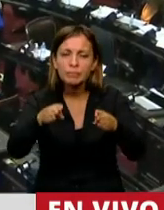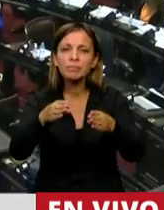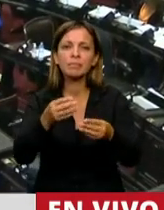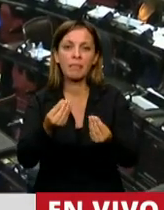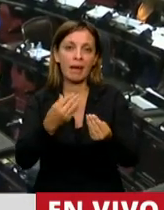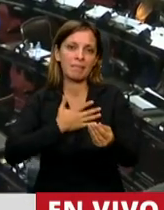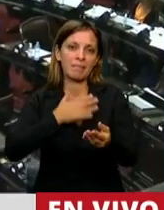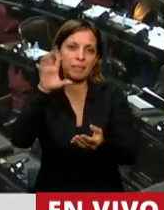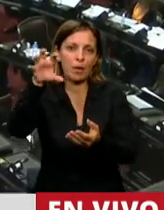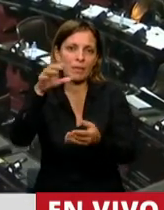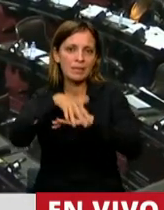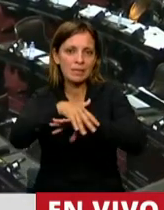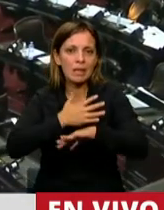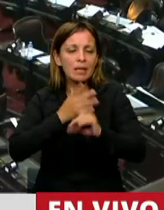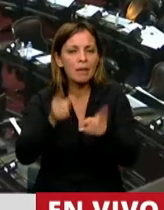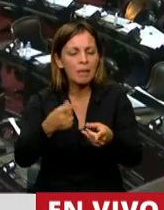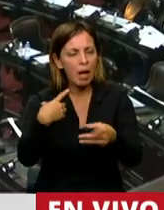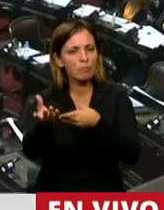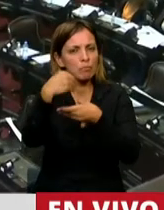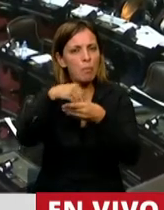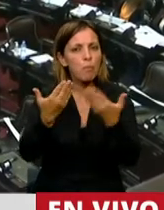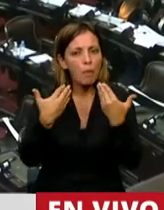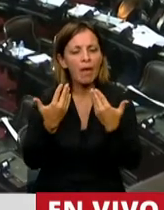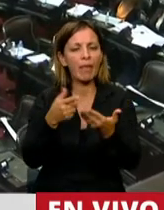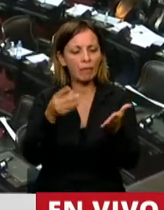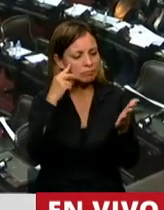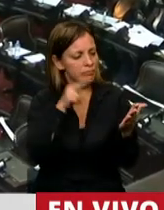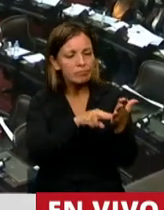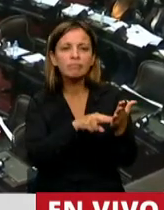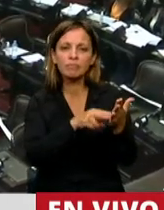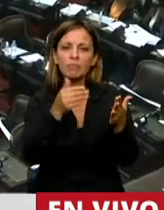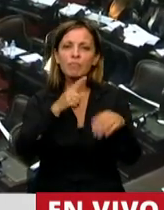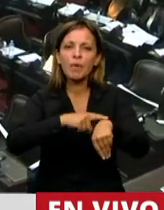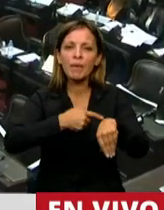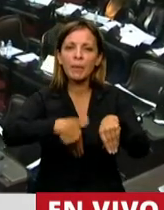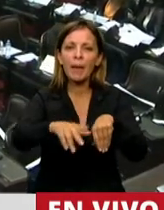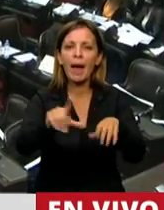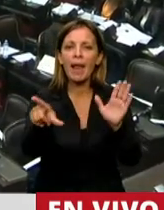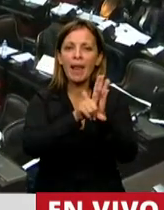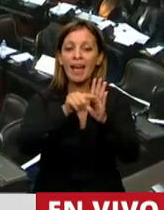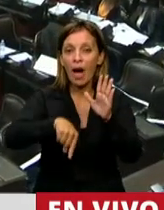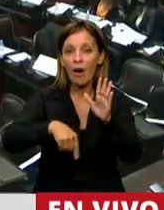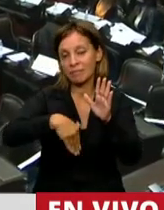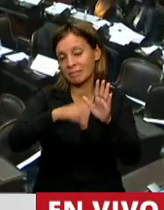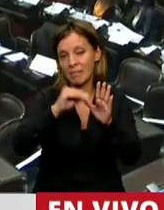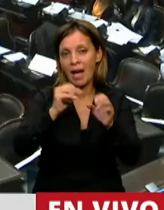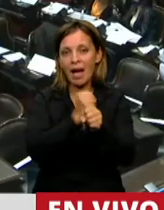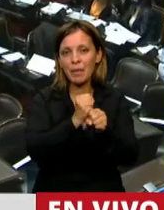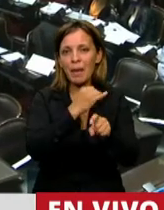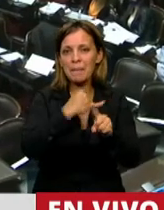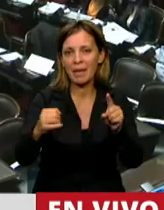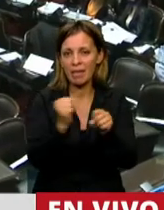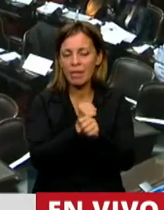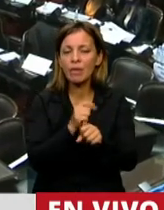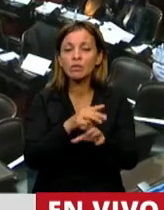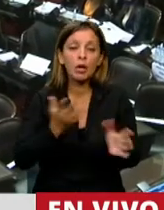ver que mi provincia también se ve reflejada y se ve involucrada aquí cuando esto sea ley, cuando esta noche demos la media sanción. Y